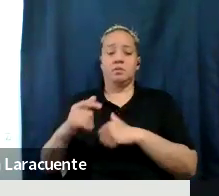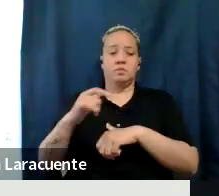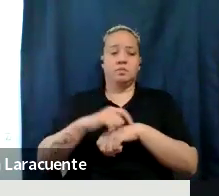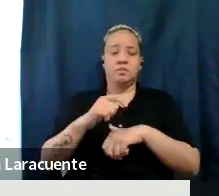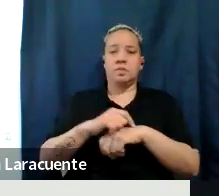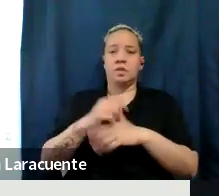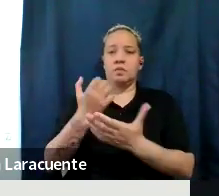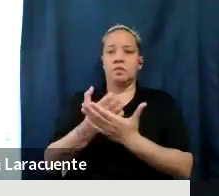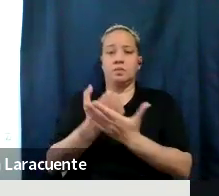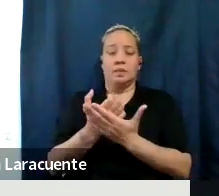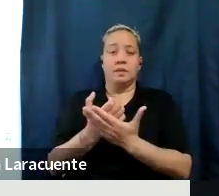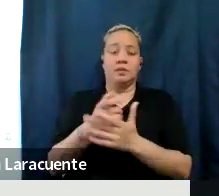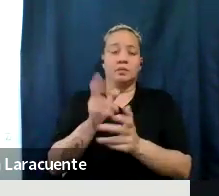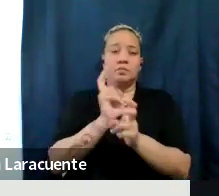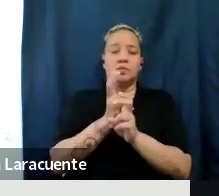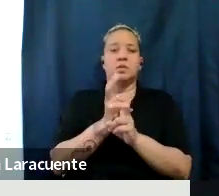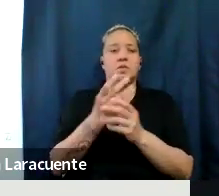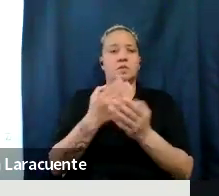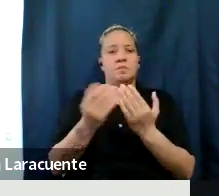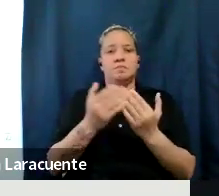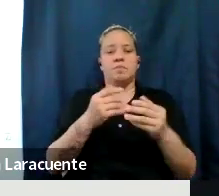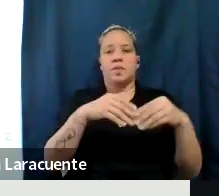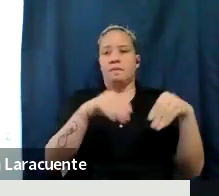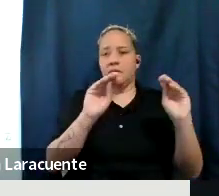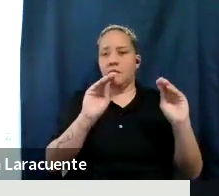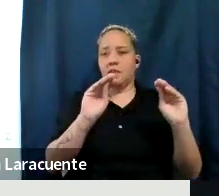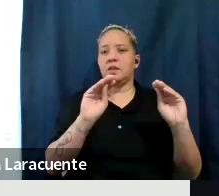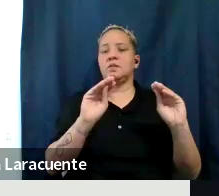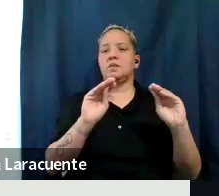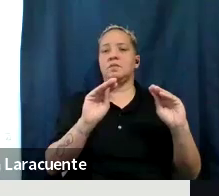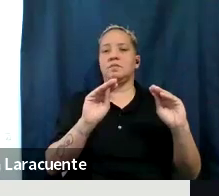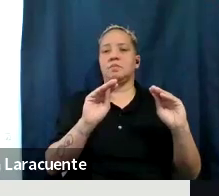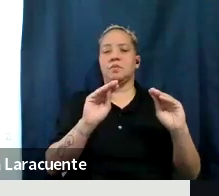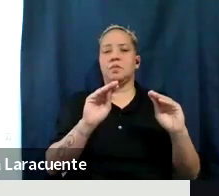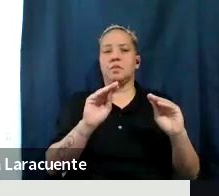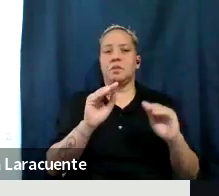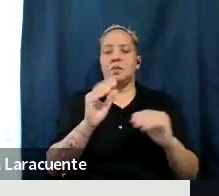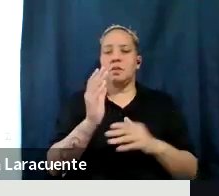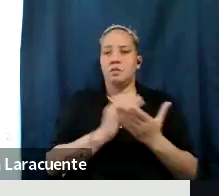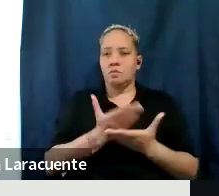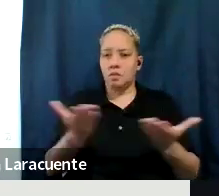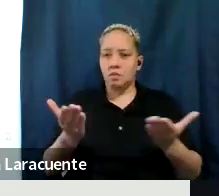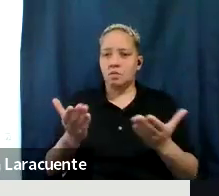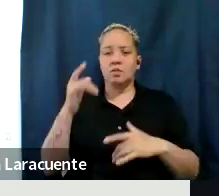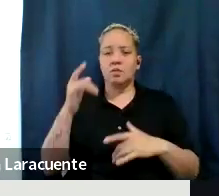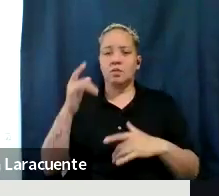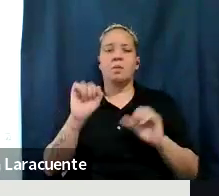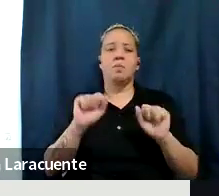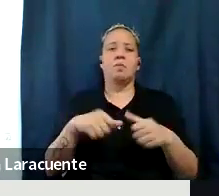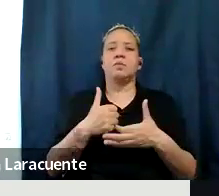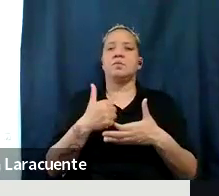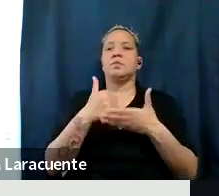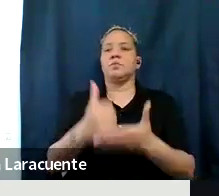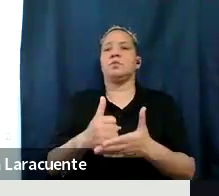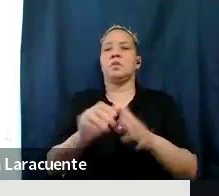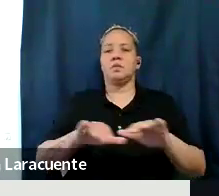económico delicado y aún así venden algunos enseres y joyas para poder ayudar a estos